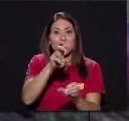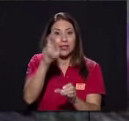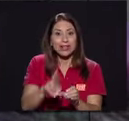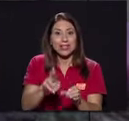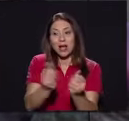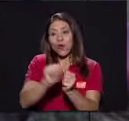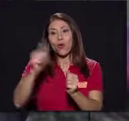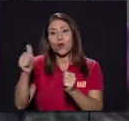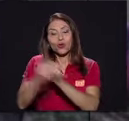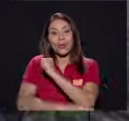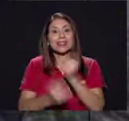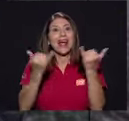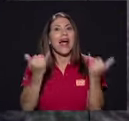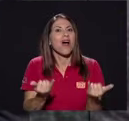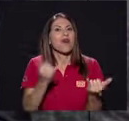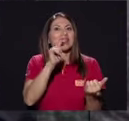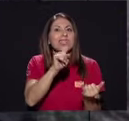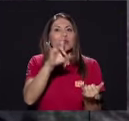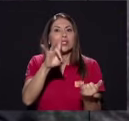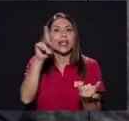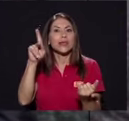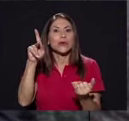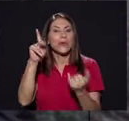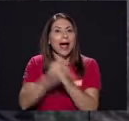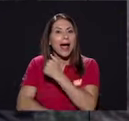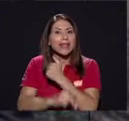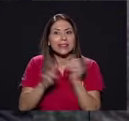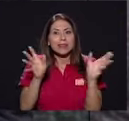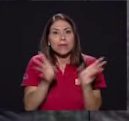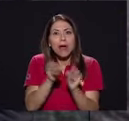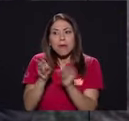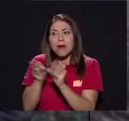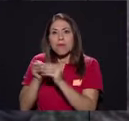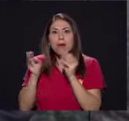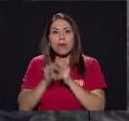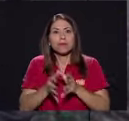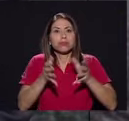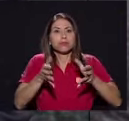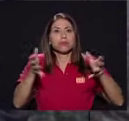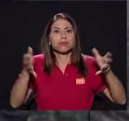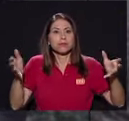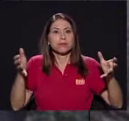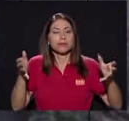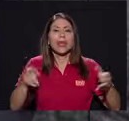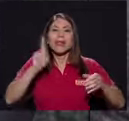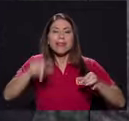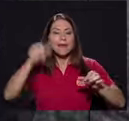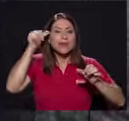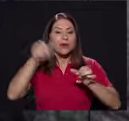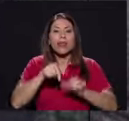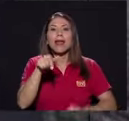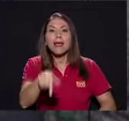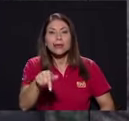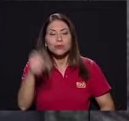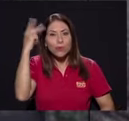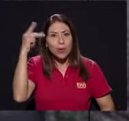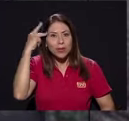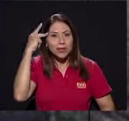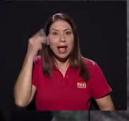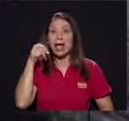otros países de la región, y hoy suman cerca de 81 países y se siguen sumando. Hay que recordar que esto es